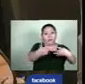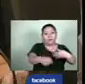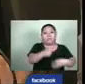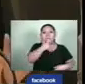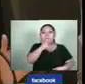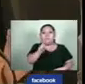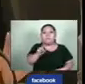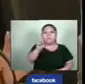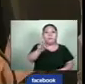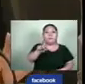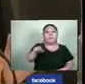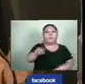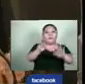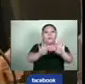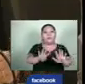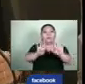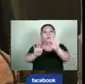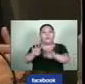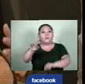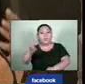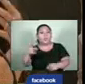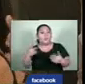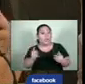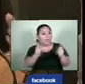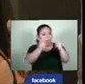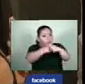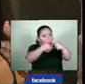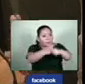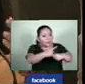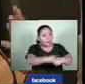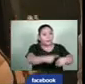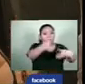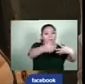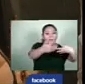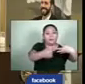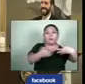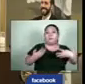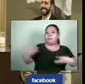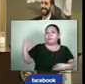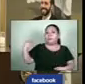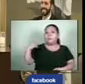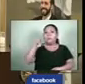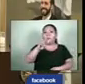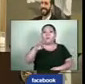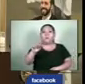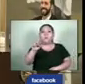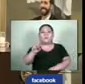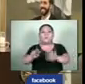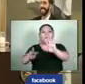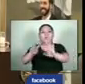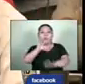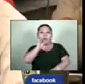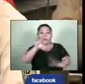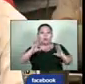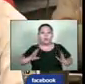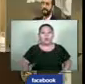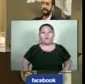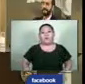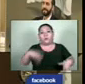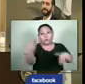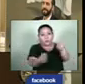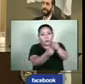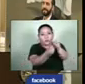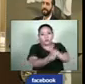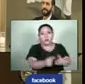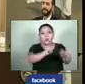comenzó en el año 1996, ha tenido una serie de reformas. La más reciente fue en el año 2017, en donde el Estado incluyó una serie de